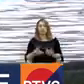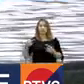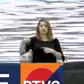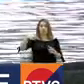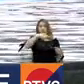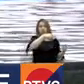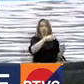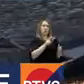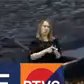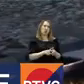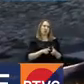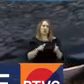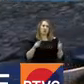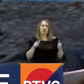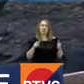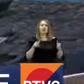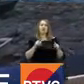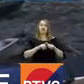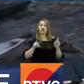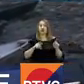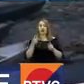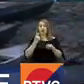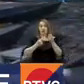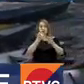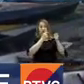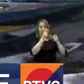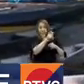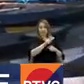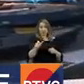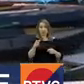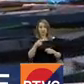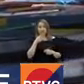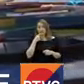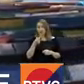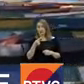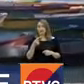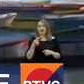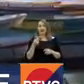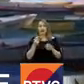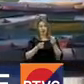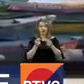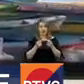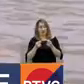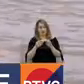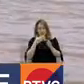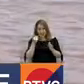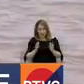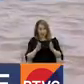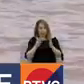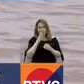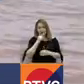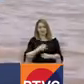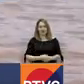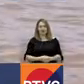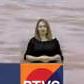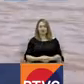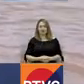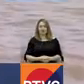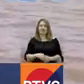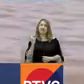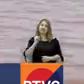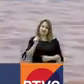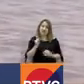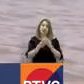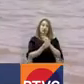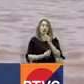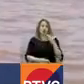ha aumentado según los comerciantes del lugar la dinámica de la economía no es la mejor pues si se ve pobreza porque